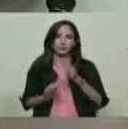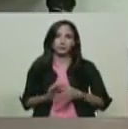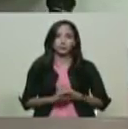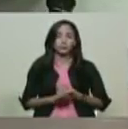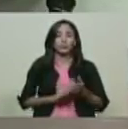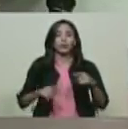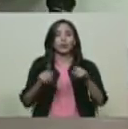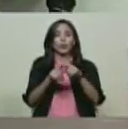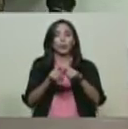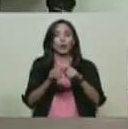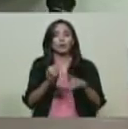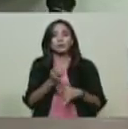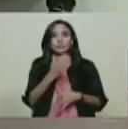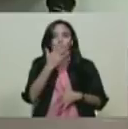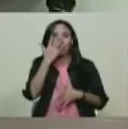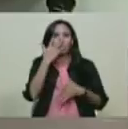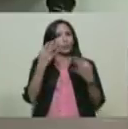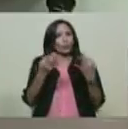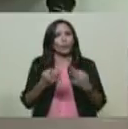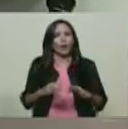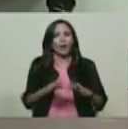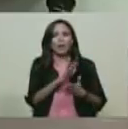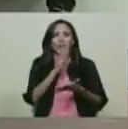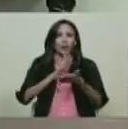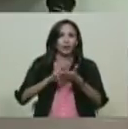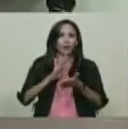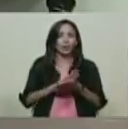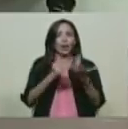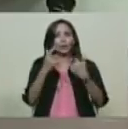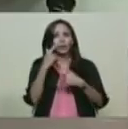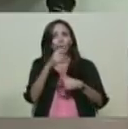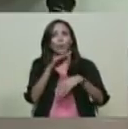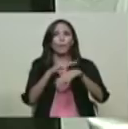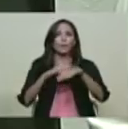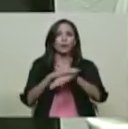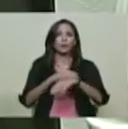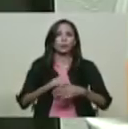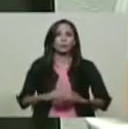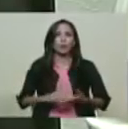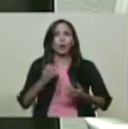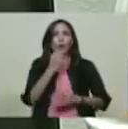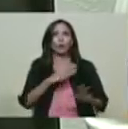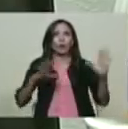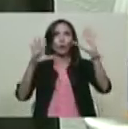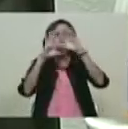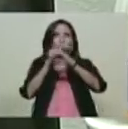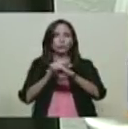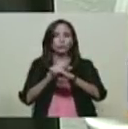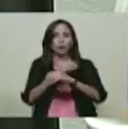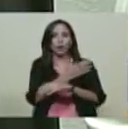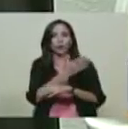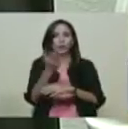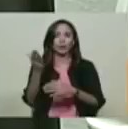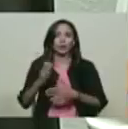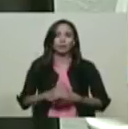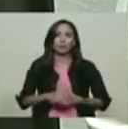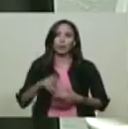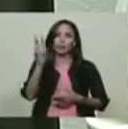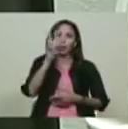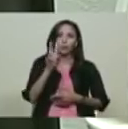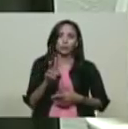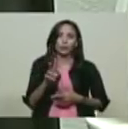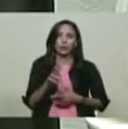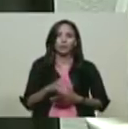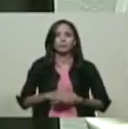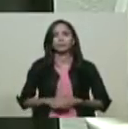de un mundo nuevo. Y eso es lo que estamos haciendo. Ministro Uberroa. Sí, buenas noches, presidente. Buenas noches, pueblo de Venezuela.